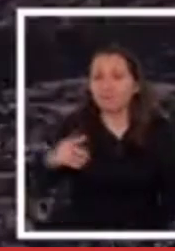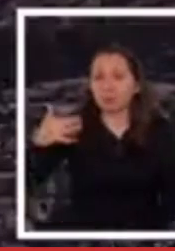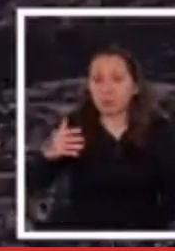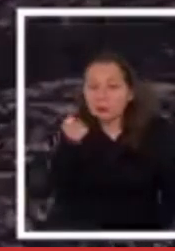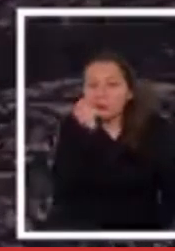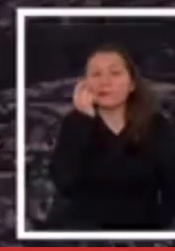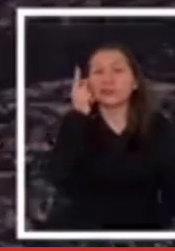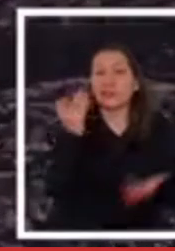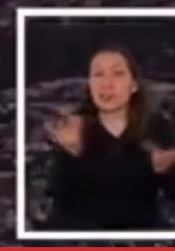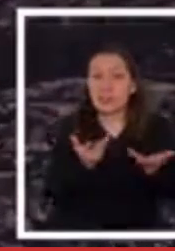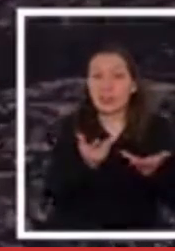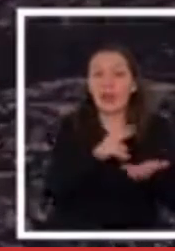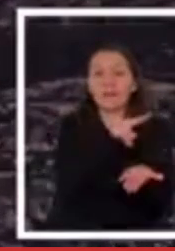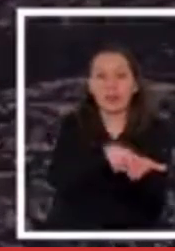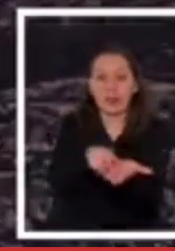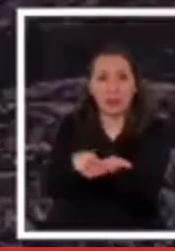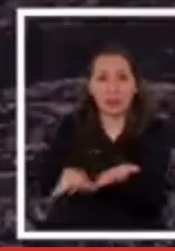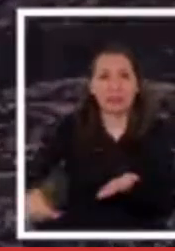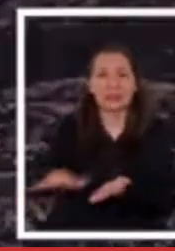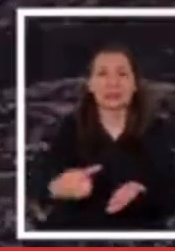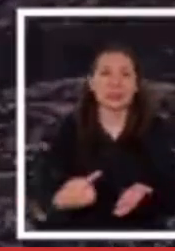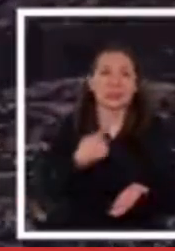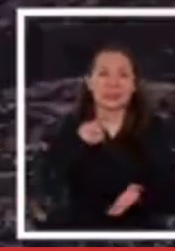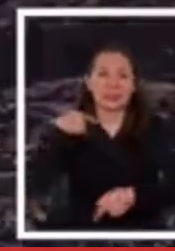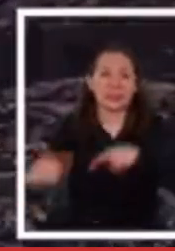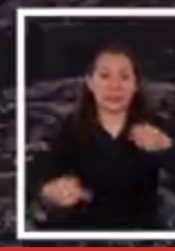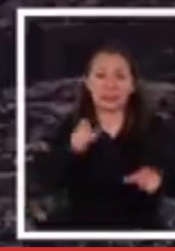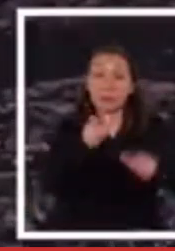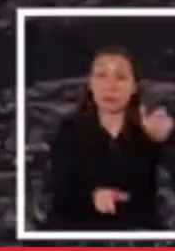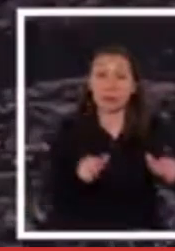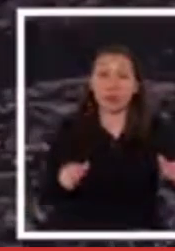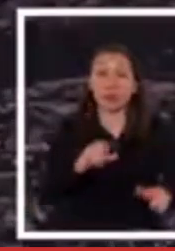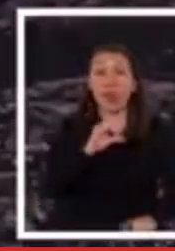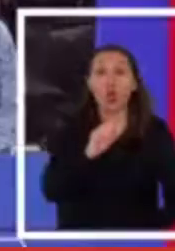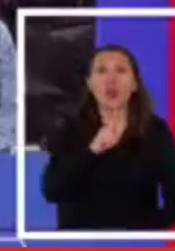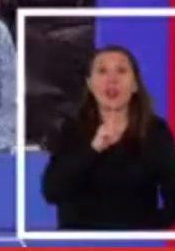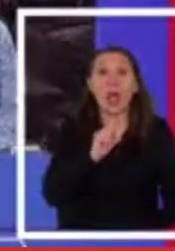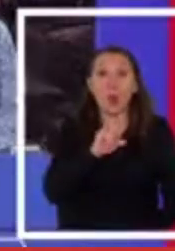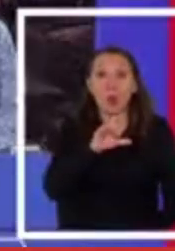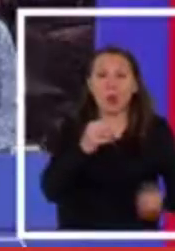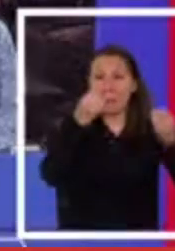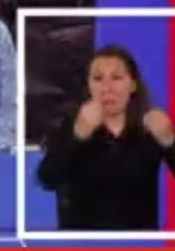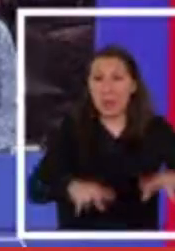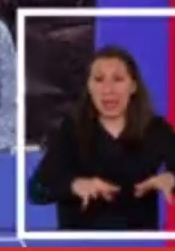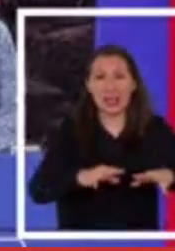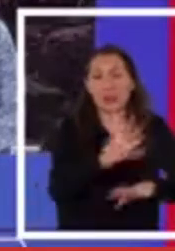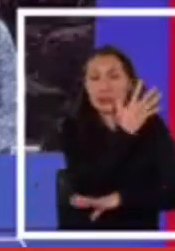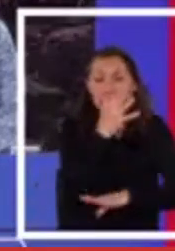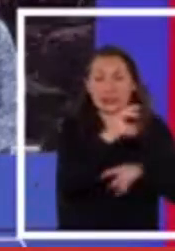rescatar la realidad impacto hay personas que en contado que perdieron Aserradero